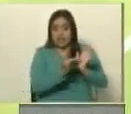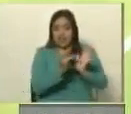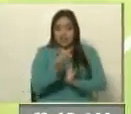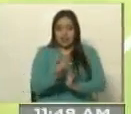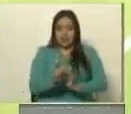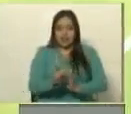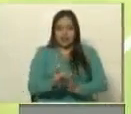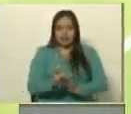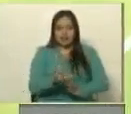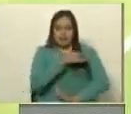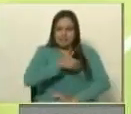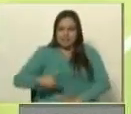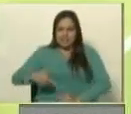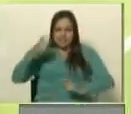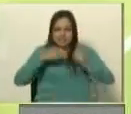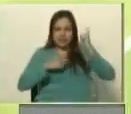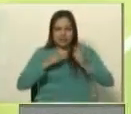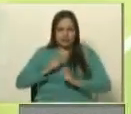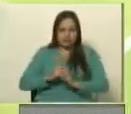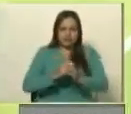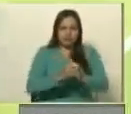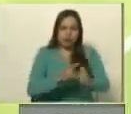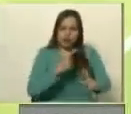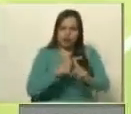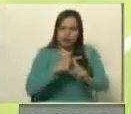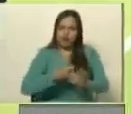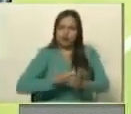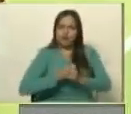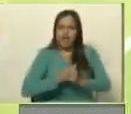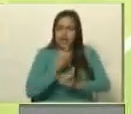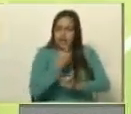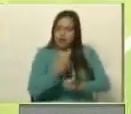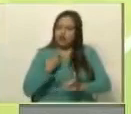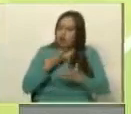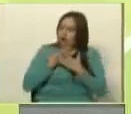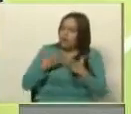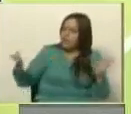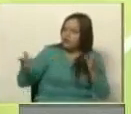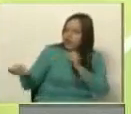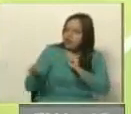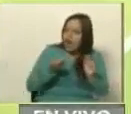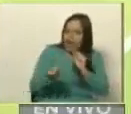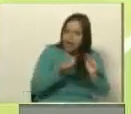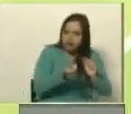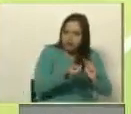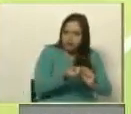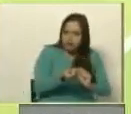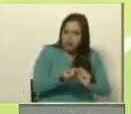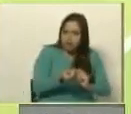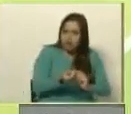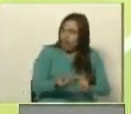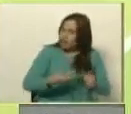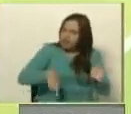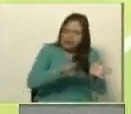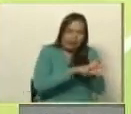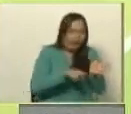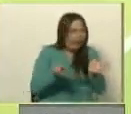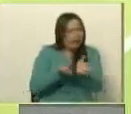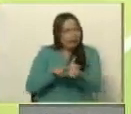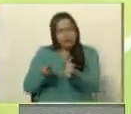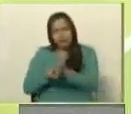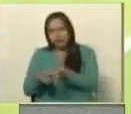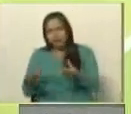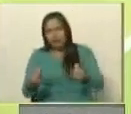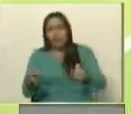dice: estoy abierto al diálogo. Lo dijo en muchísimas oportunidades, miles de oportunidades. En